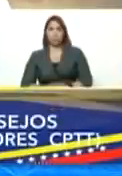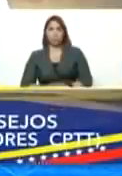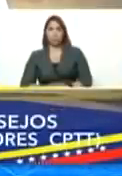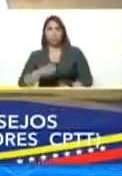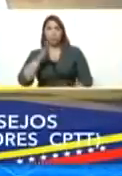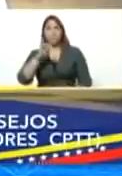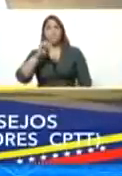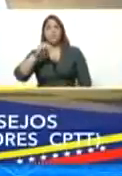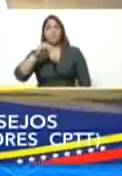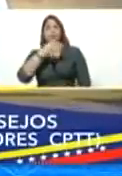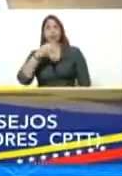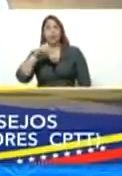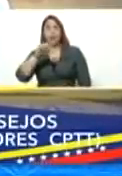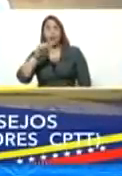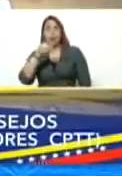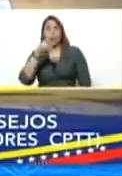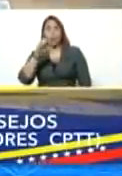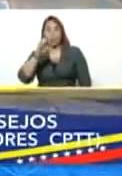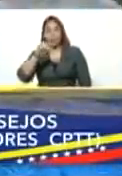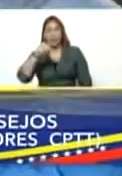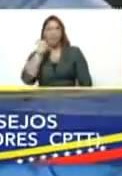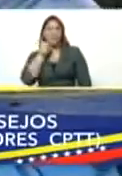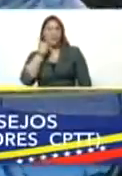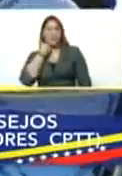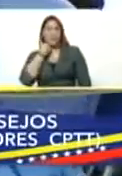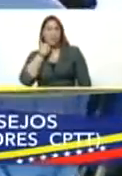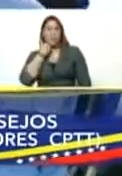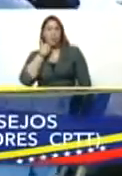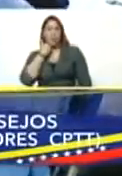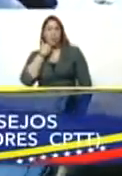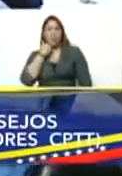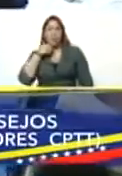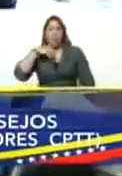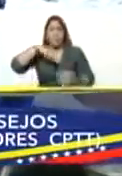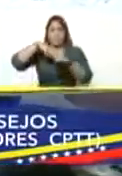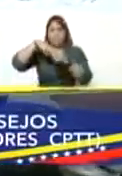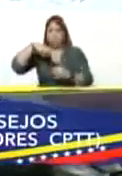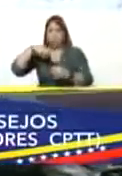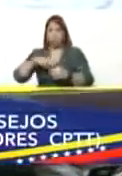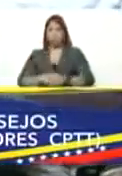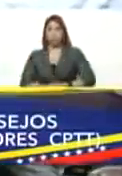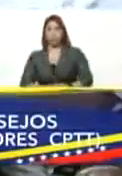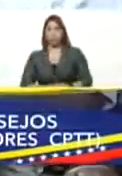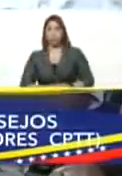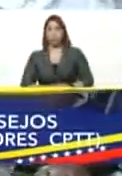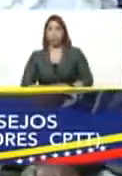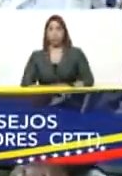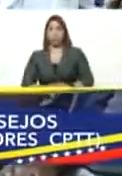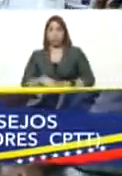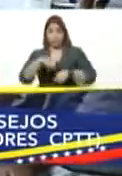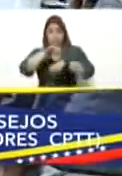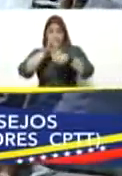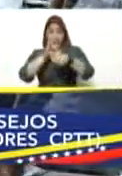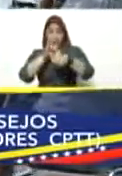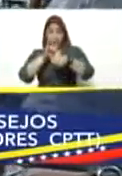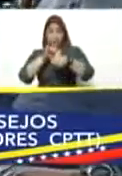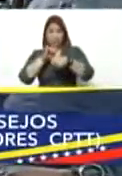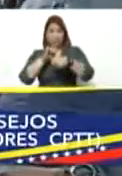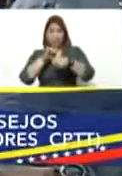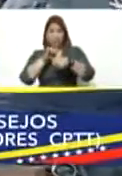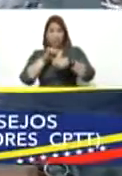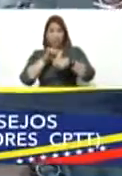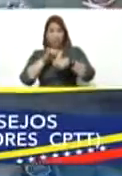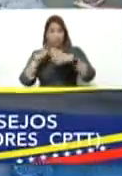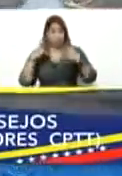Bin Laden que está enfermo en la rodilla. Hay que echarle cuchillo. Si quieres te vemos hoy mismo, te vas